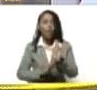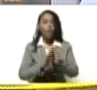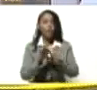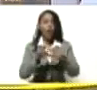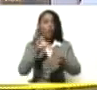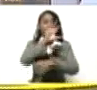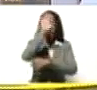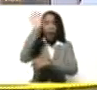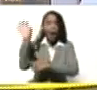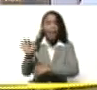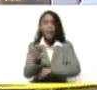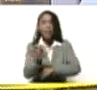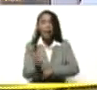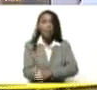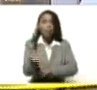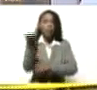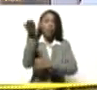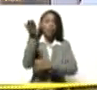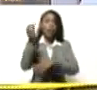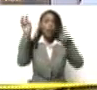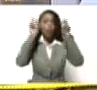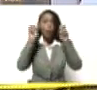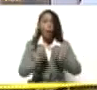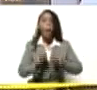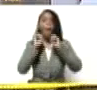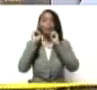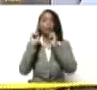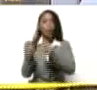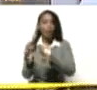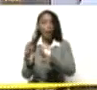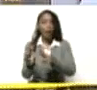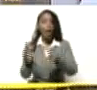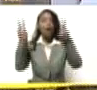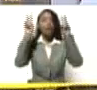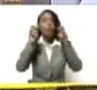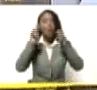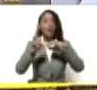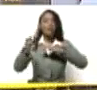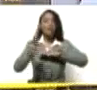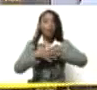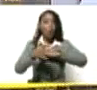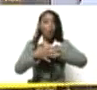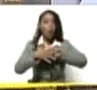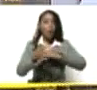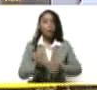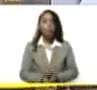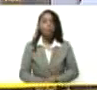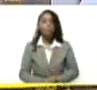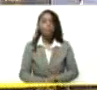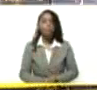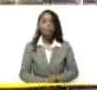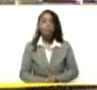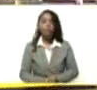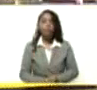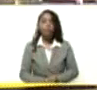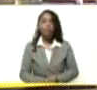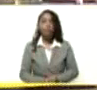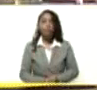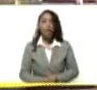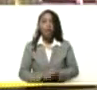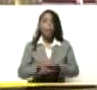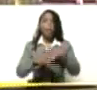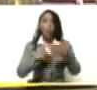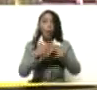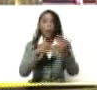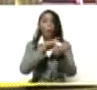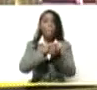naciones potencia, de nuevas oportunidades, de nuevas tecnologías, que lo va cambiando